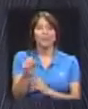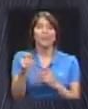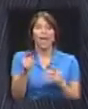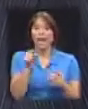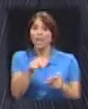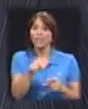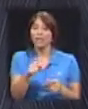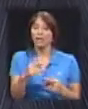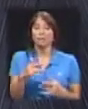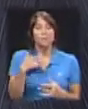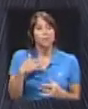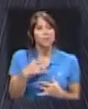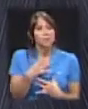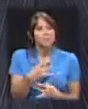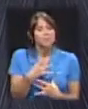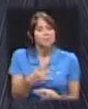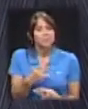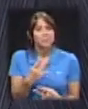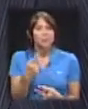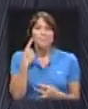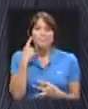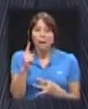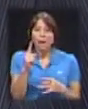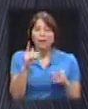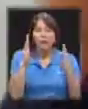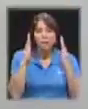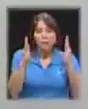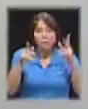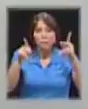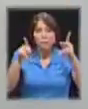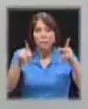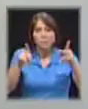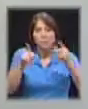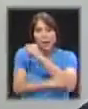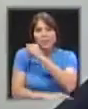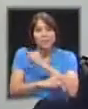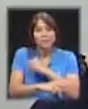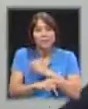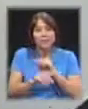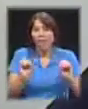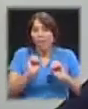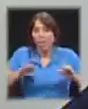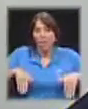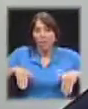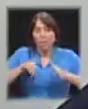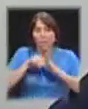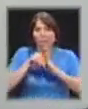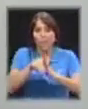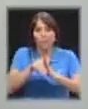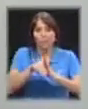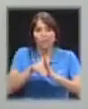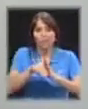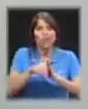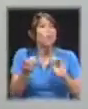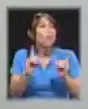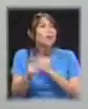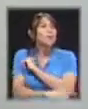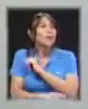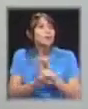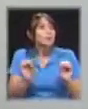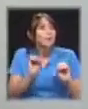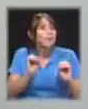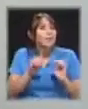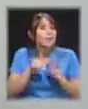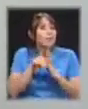que no tenían modelos, y obviamente los países que no teníamos modelos éramos los países del entonces llamado, y yo no sé si nos seguimos